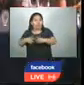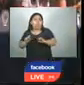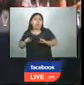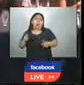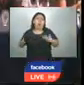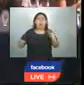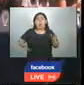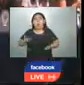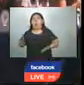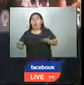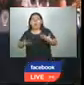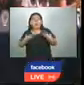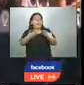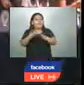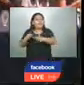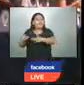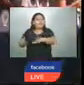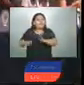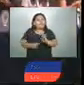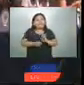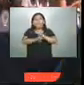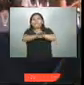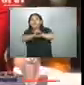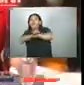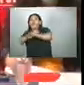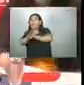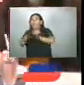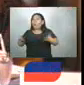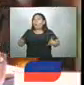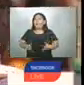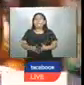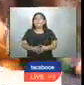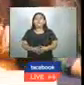sus ventas a través de las dinámicas de exposición de productos.